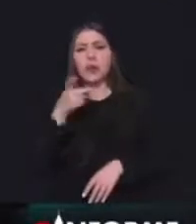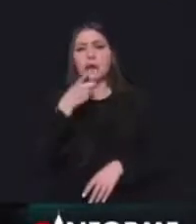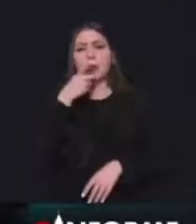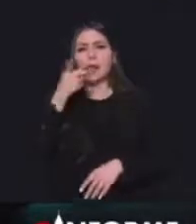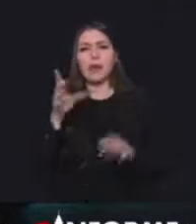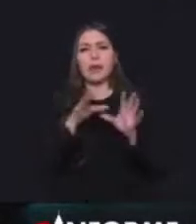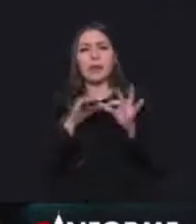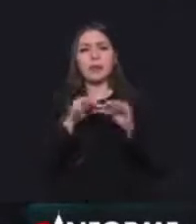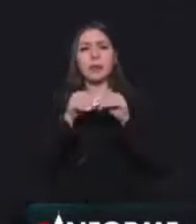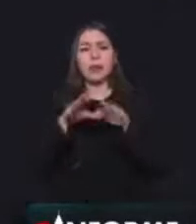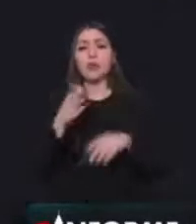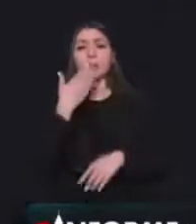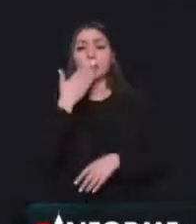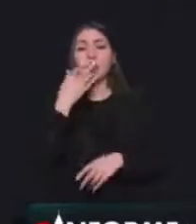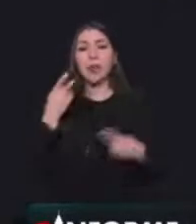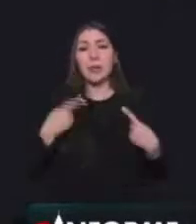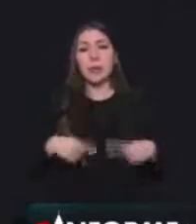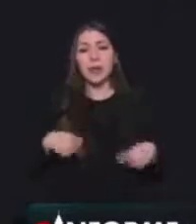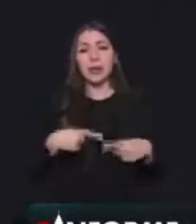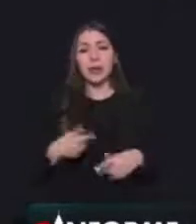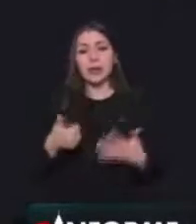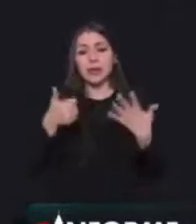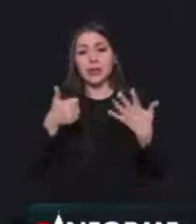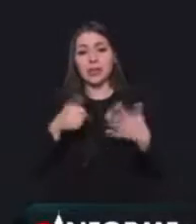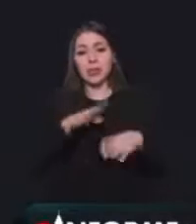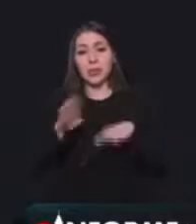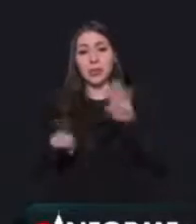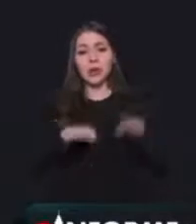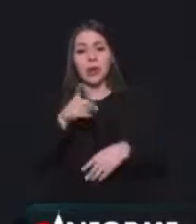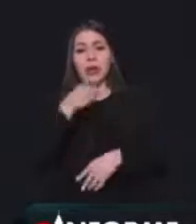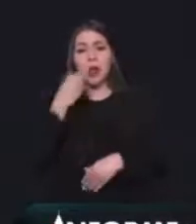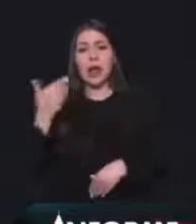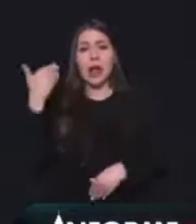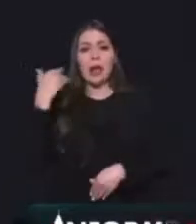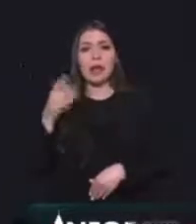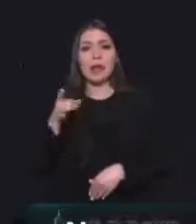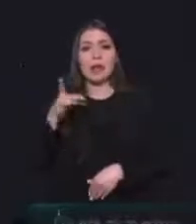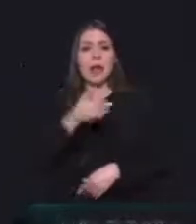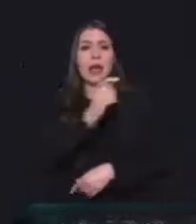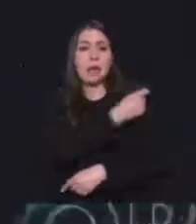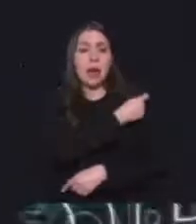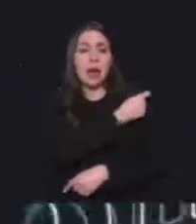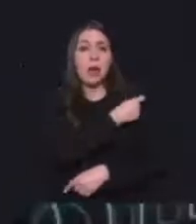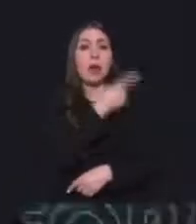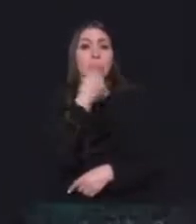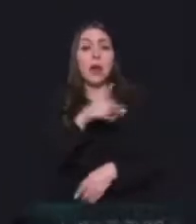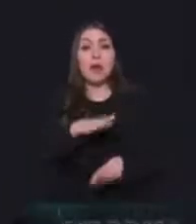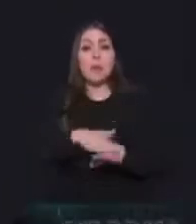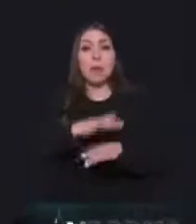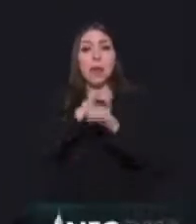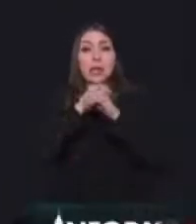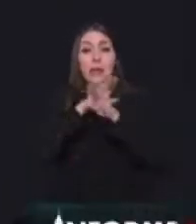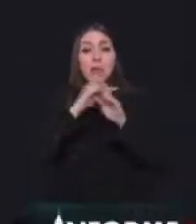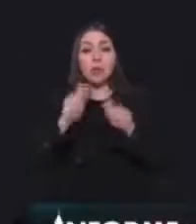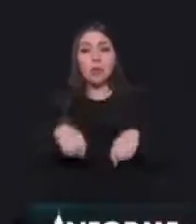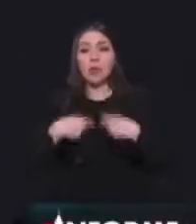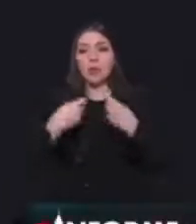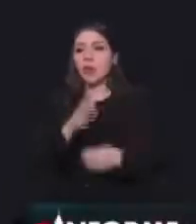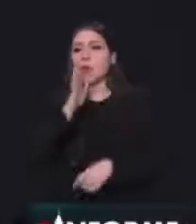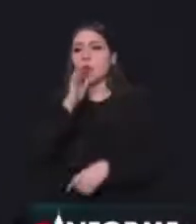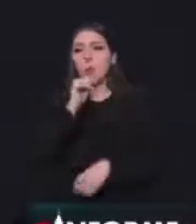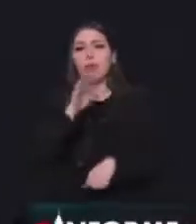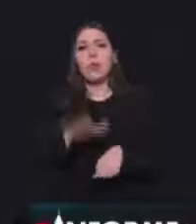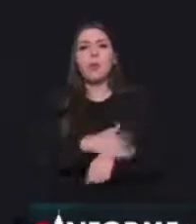dijeron 6 de las personas que fallecieron tenían antecedente de vacunación, pero no les podemos dar más datos por la privacidad